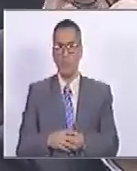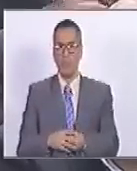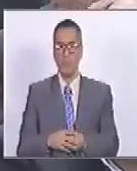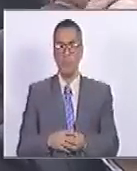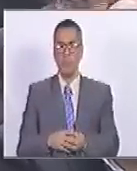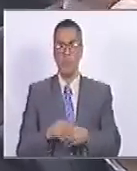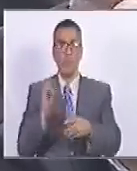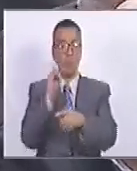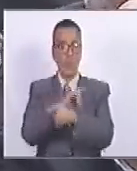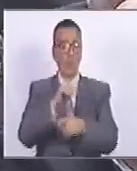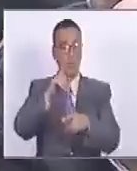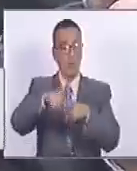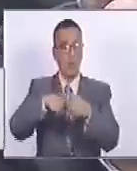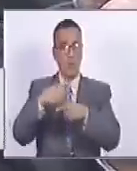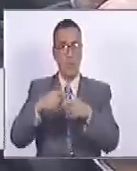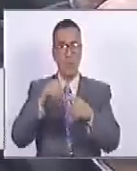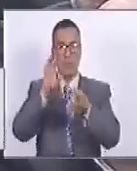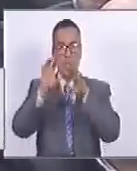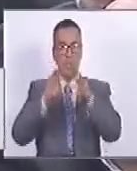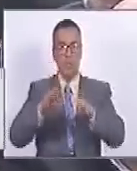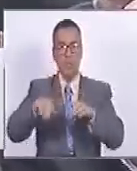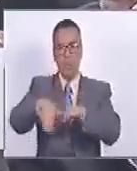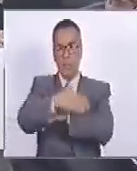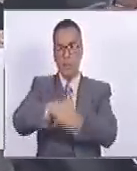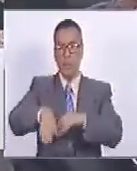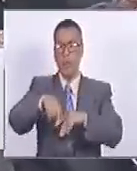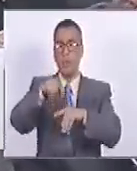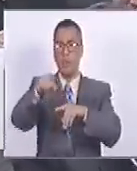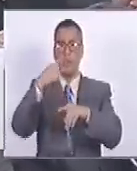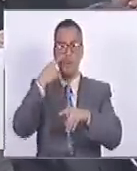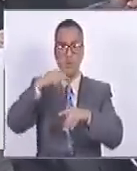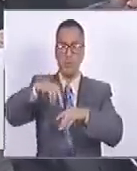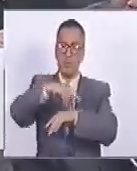de traición a la patria deambulando por las calles.